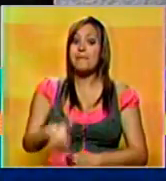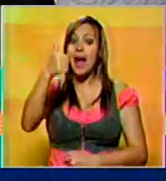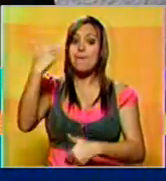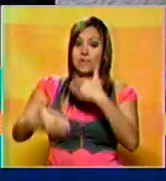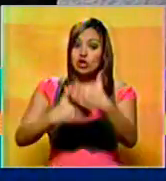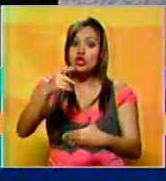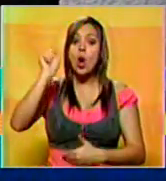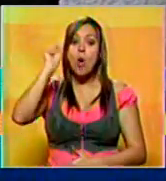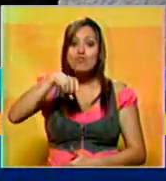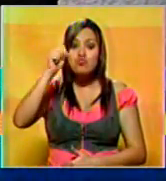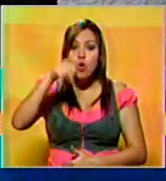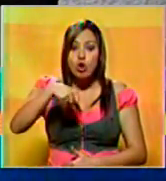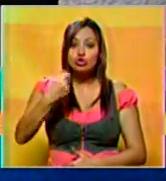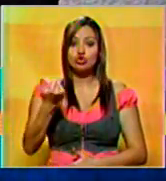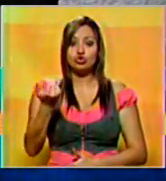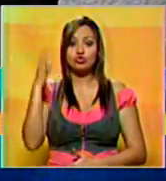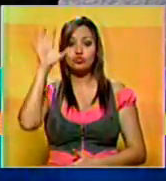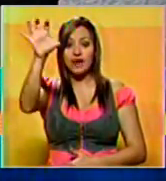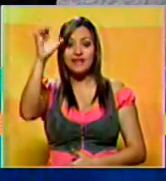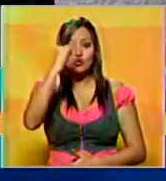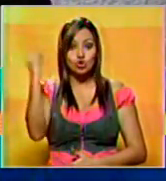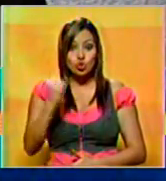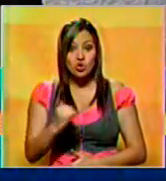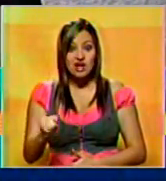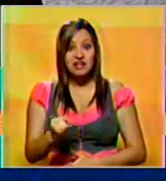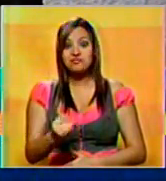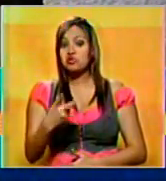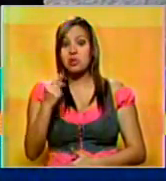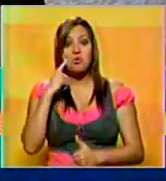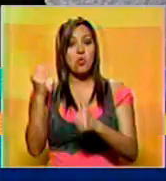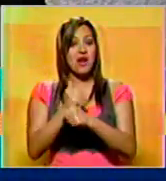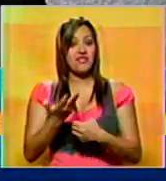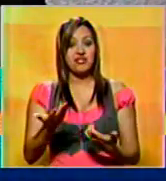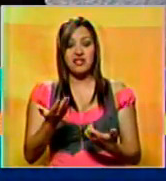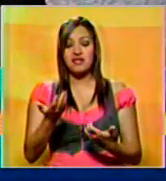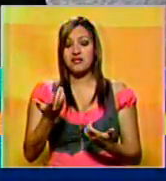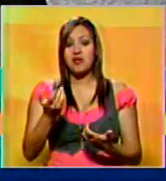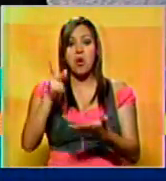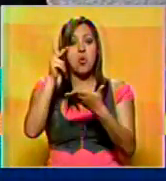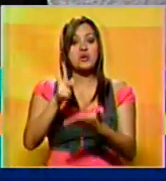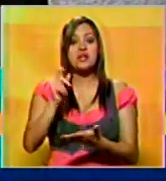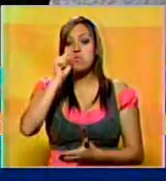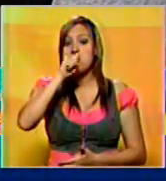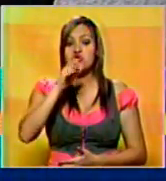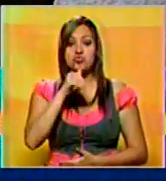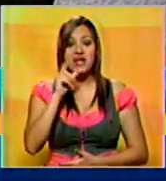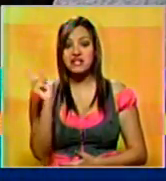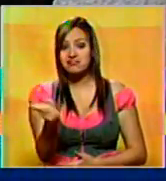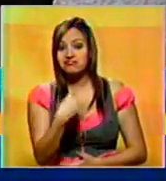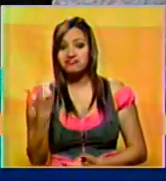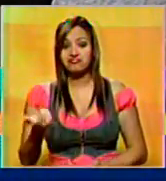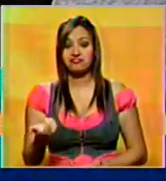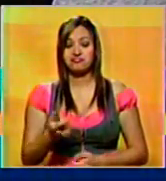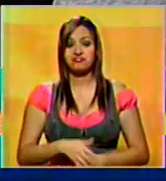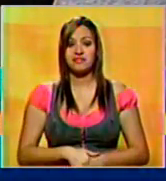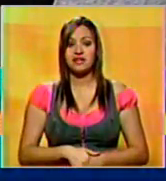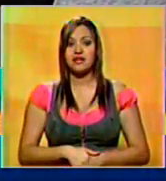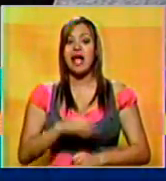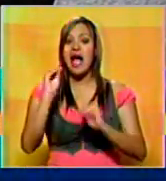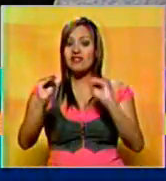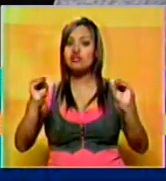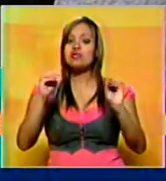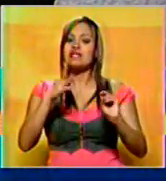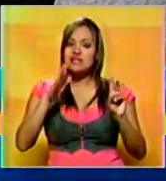productor de pollos del país, que es el estado Zulia, no se consigue un kilogramo de pollo. Fermín anunció la creación del Comité